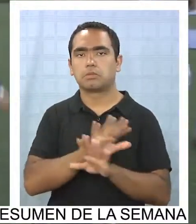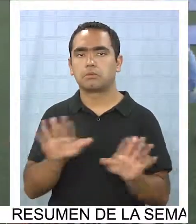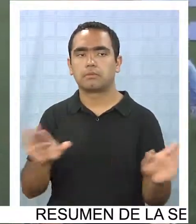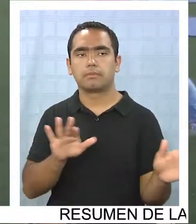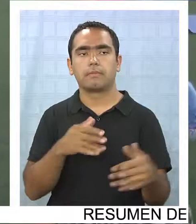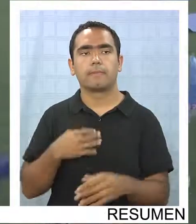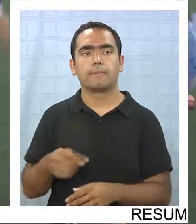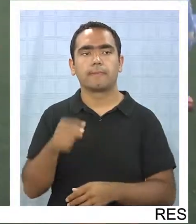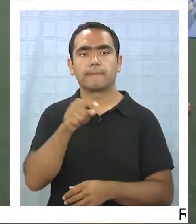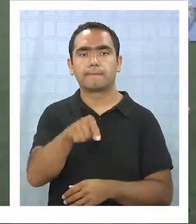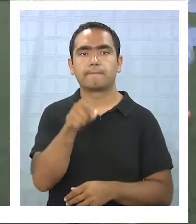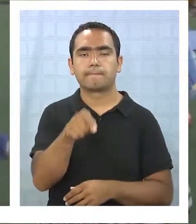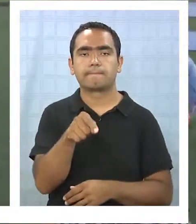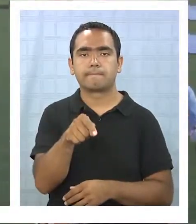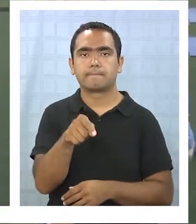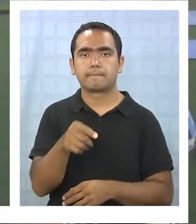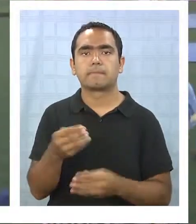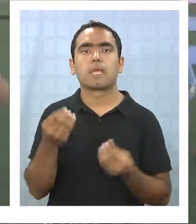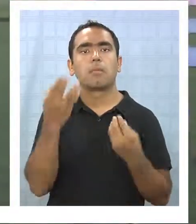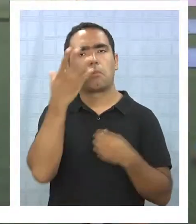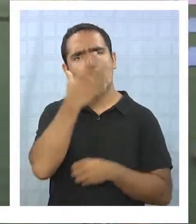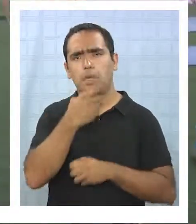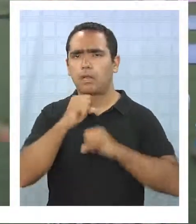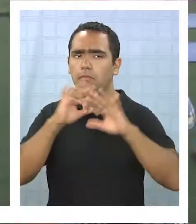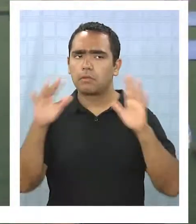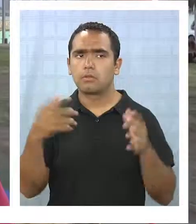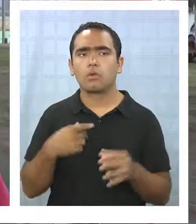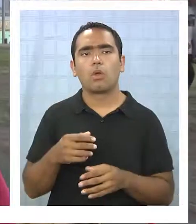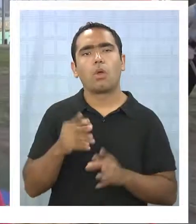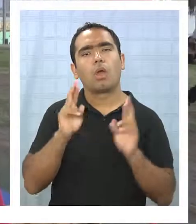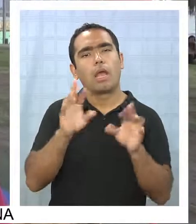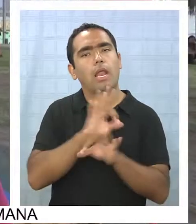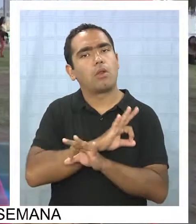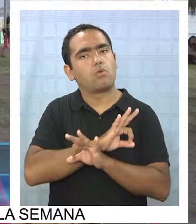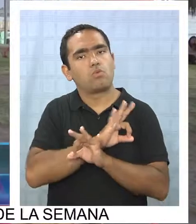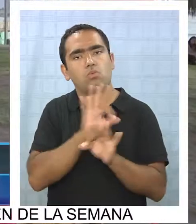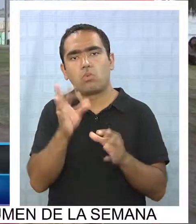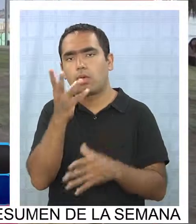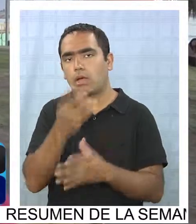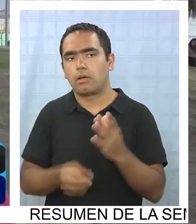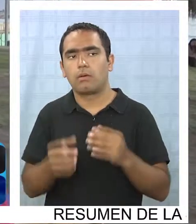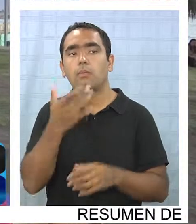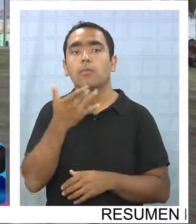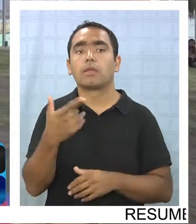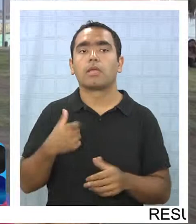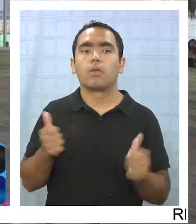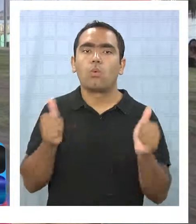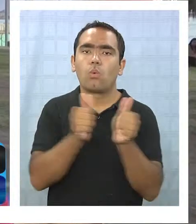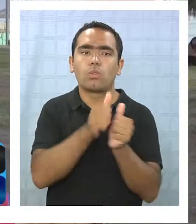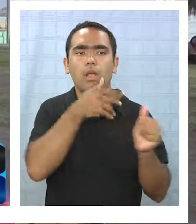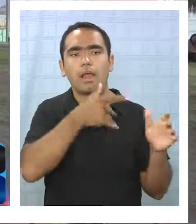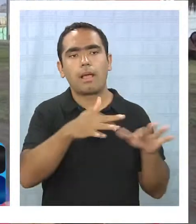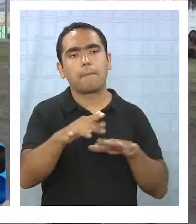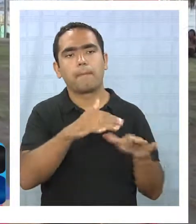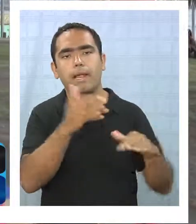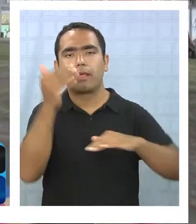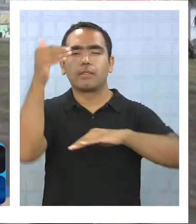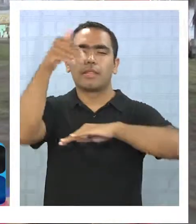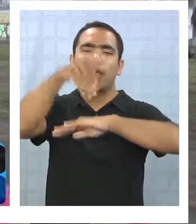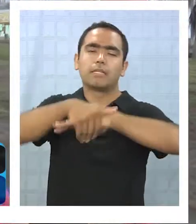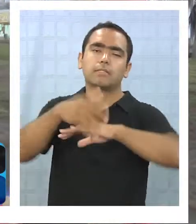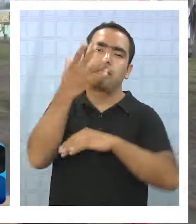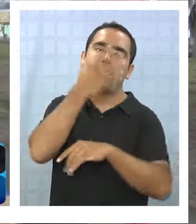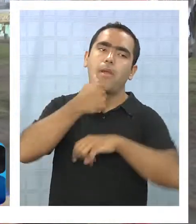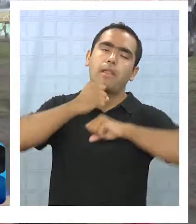Es una idea maravillosa que hubo, que espero que nunca se termine porque estamos al lado de la playa, con un atardecer